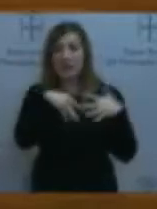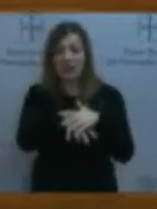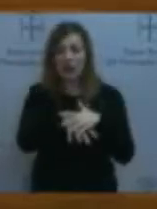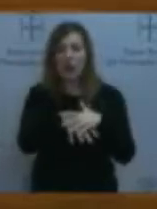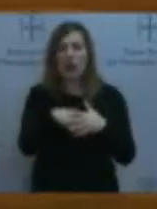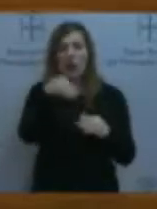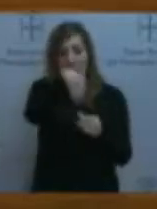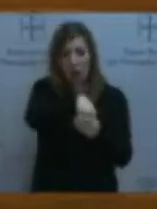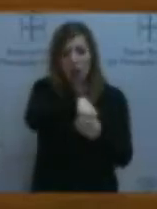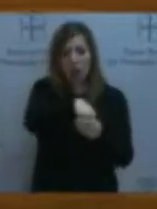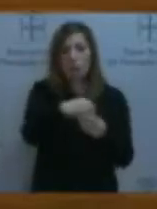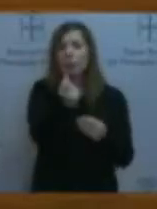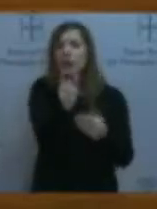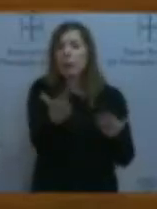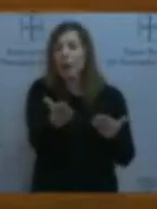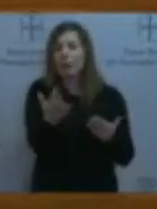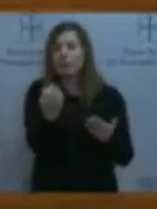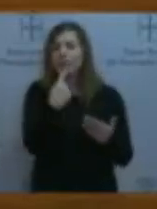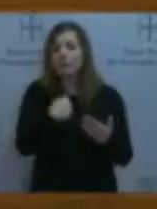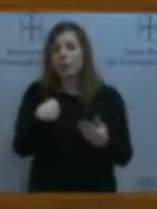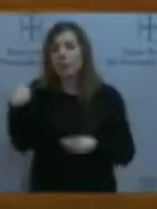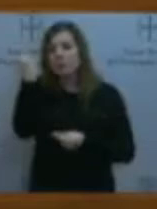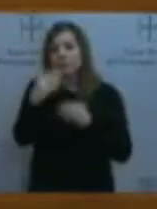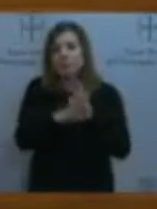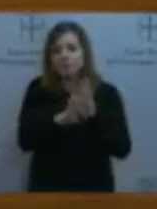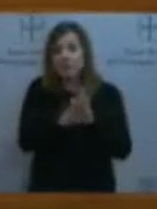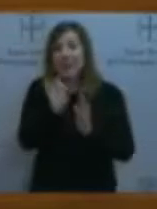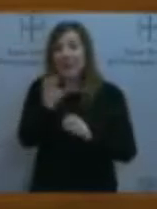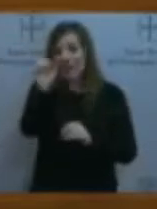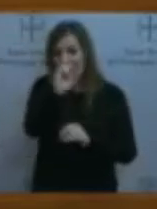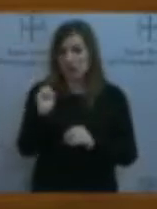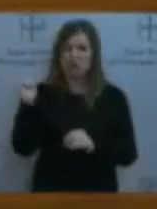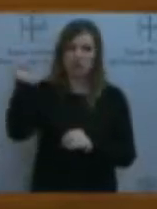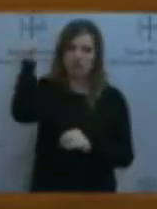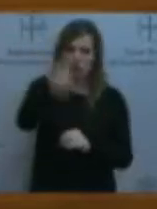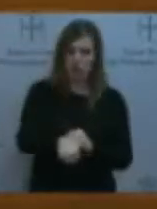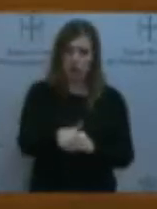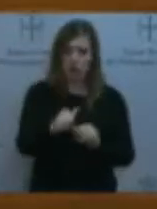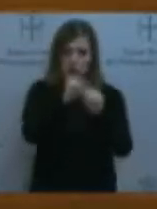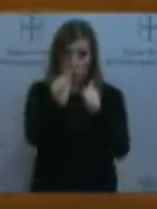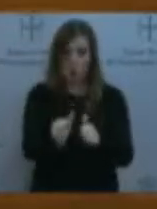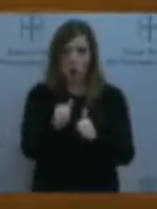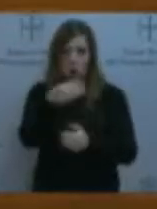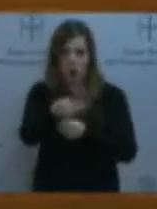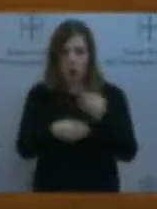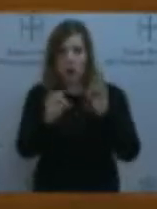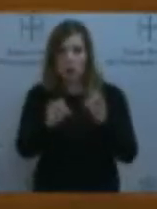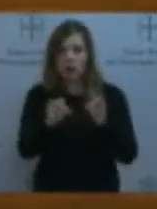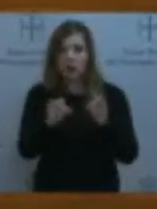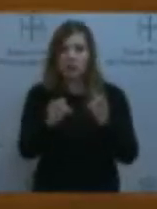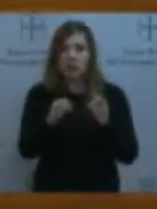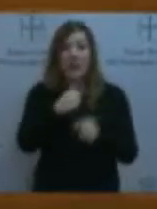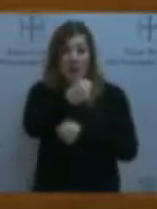pensando. Pasan 15 años desde la implantación de ese modelo, han pasado 2 años y medio de legislatura y se lo tienen que